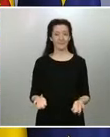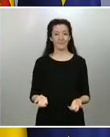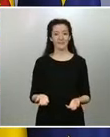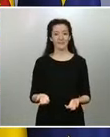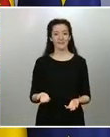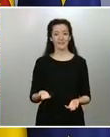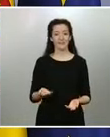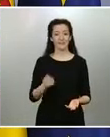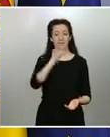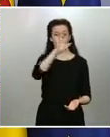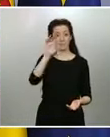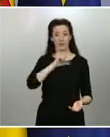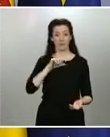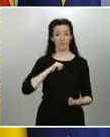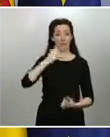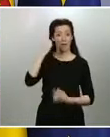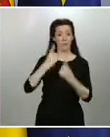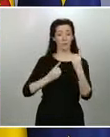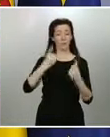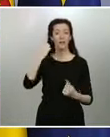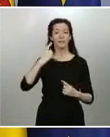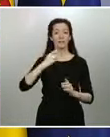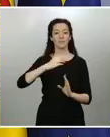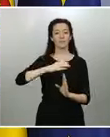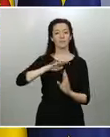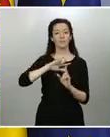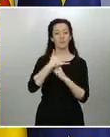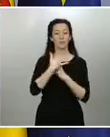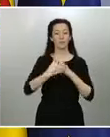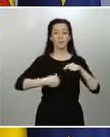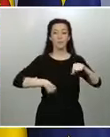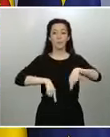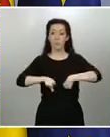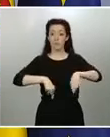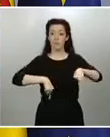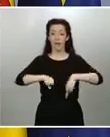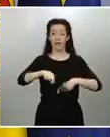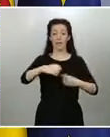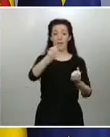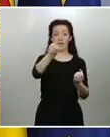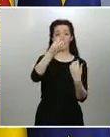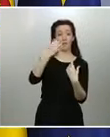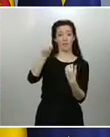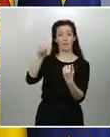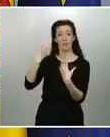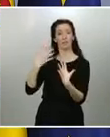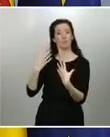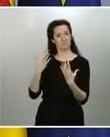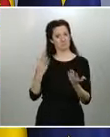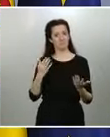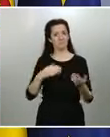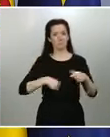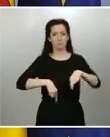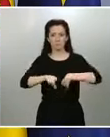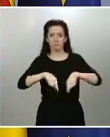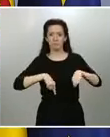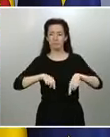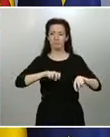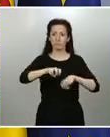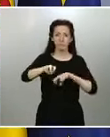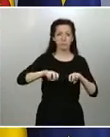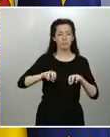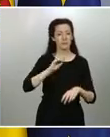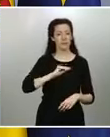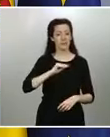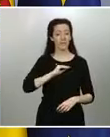son niveles de movilidad altos que nos ha permitido la propia situación la propia realidad en la que viven pero